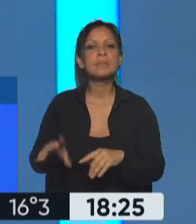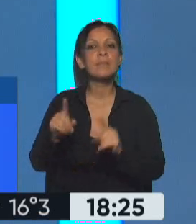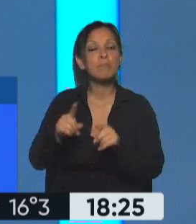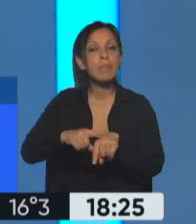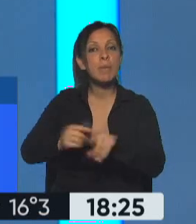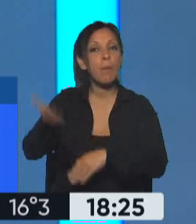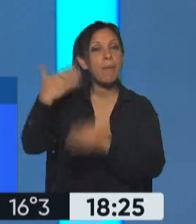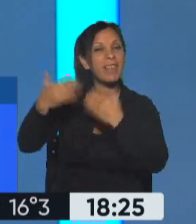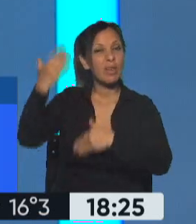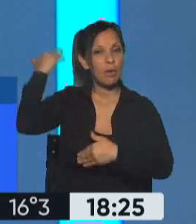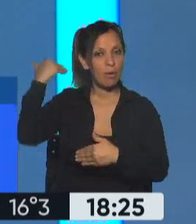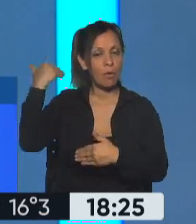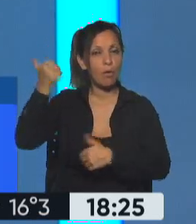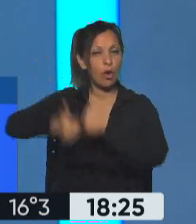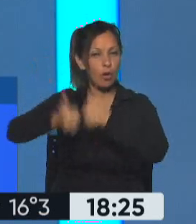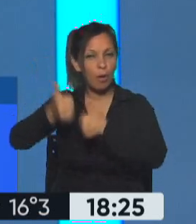momento perdió